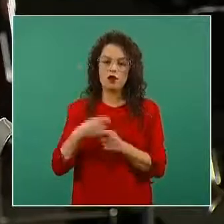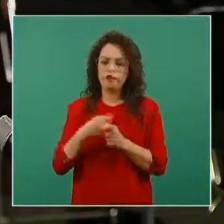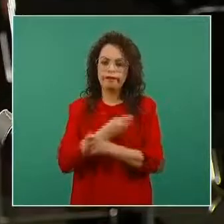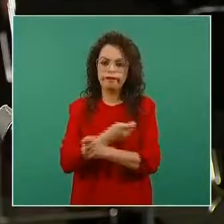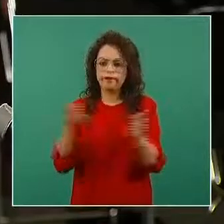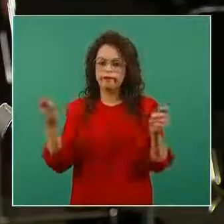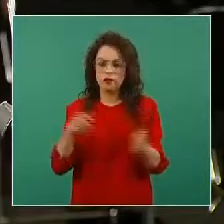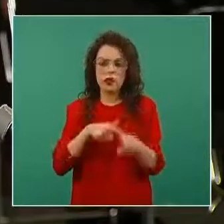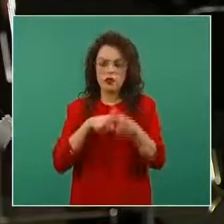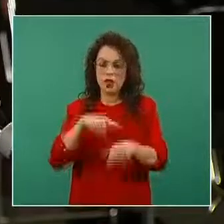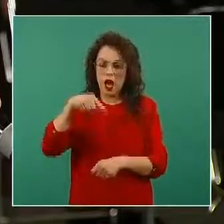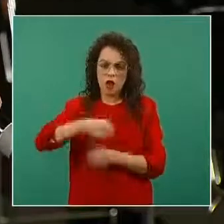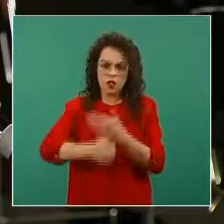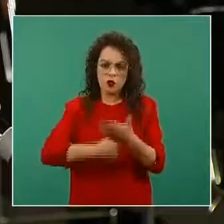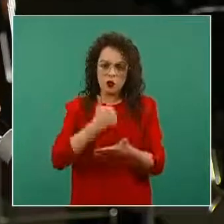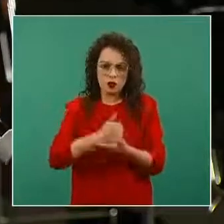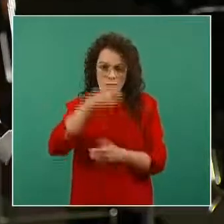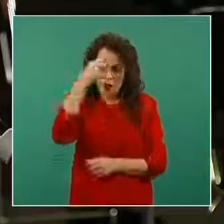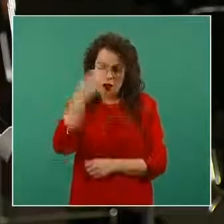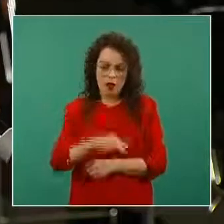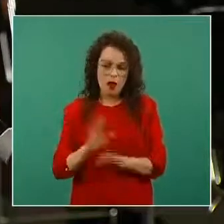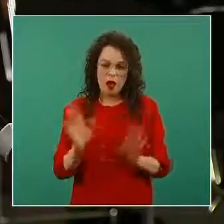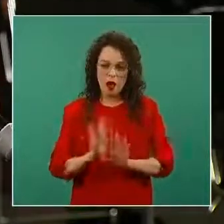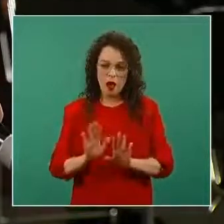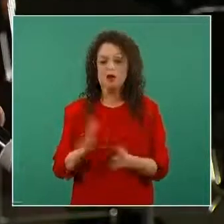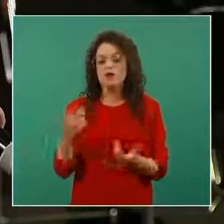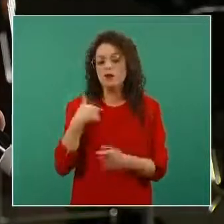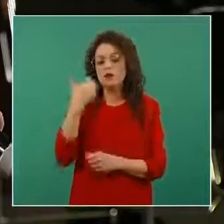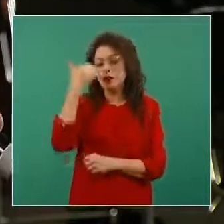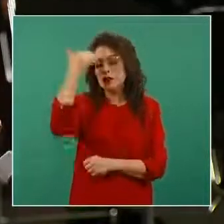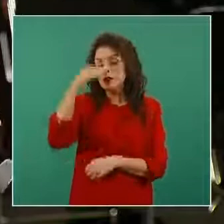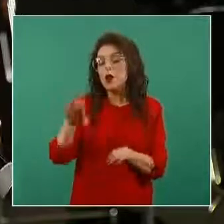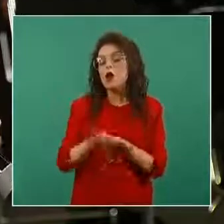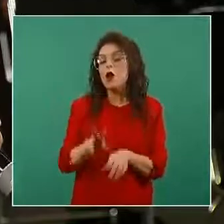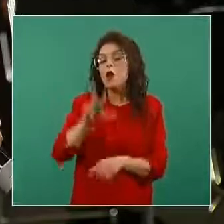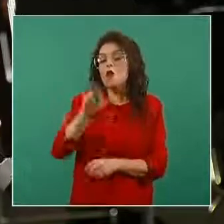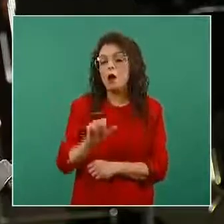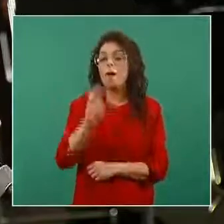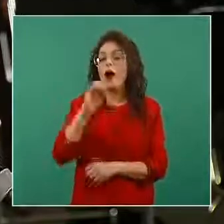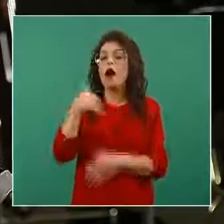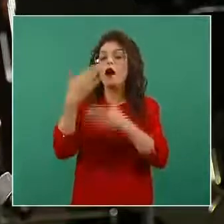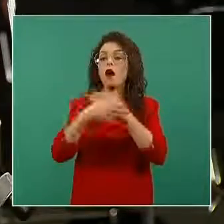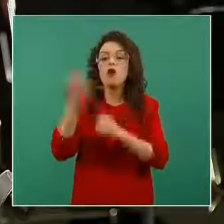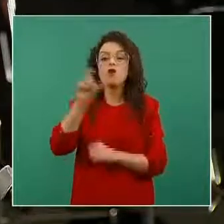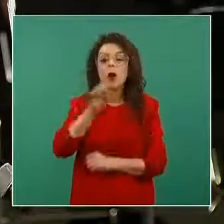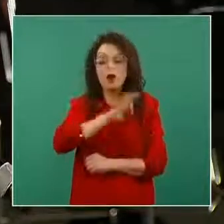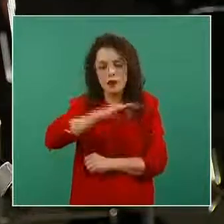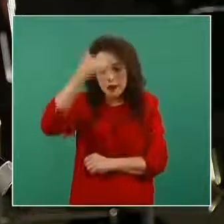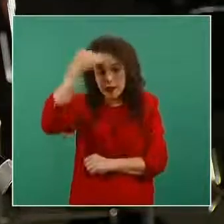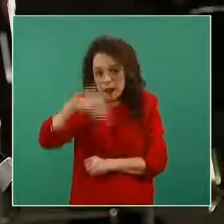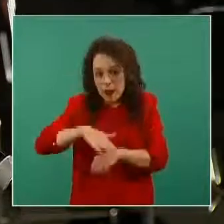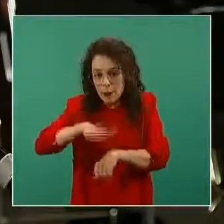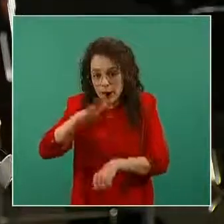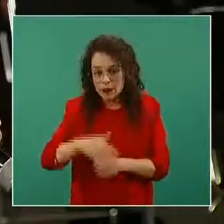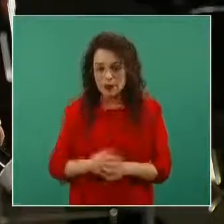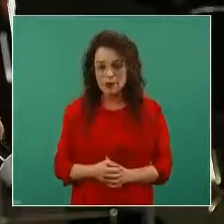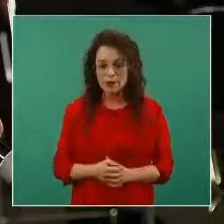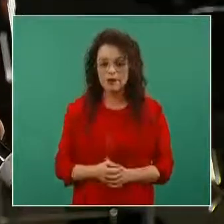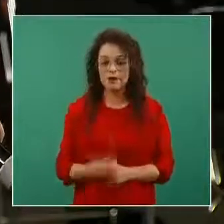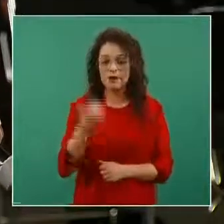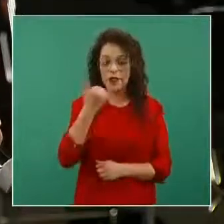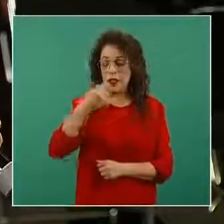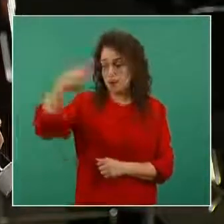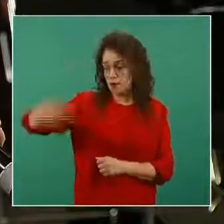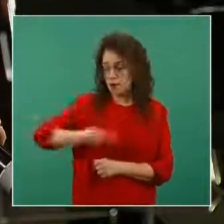México. Entonces, saber cómo van los avances de esto o cuándo se podría saber. Y nos preguntan desde